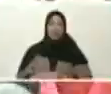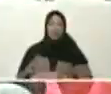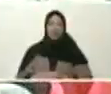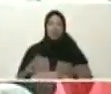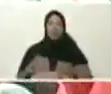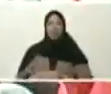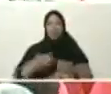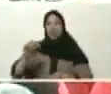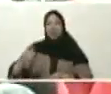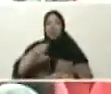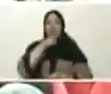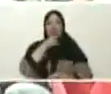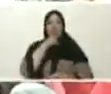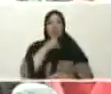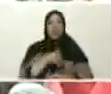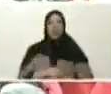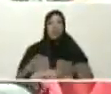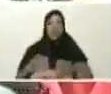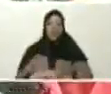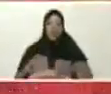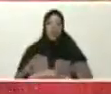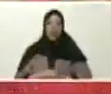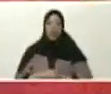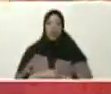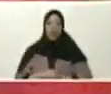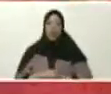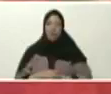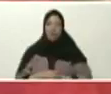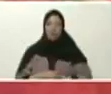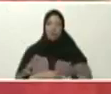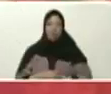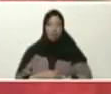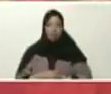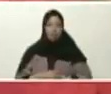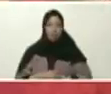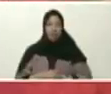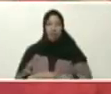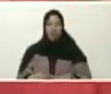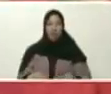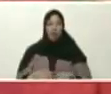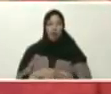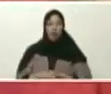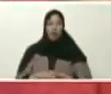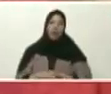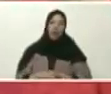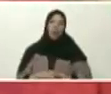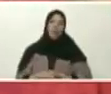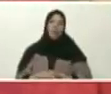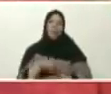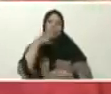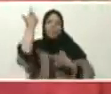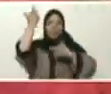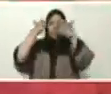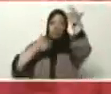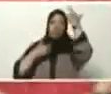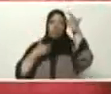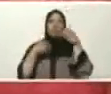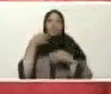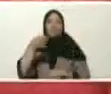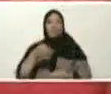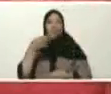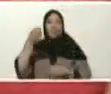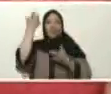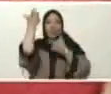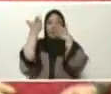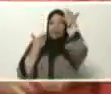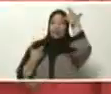Somos mayoría, somos alegría, somos la gente de Hugo Chávez Fría.